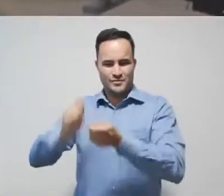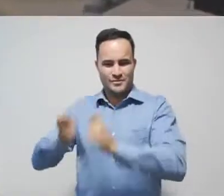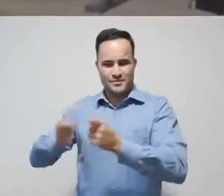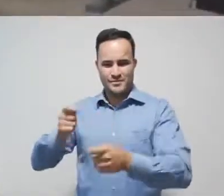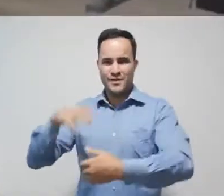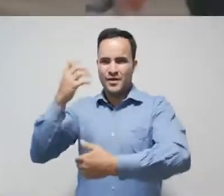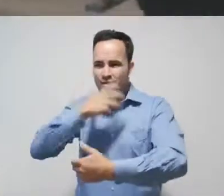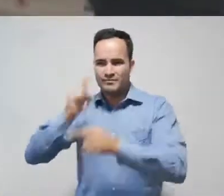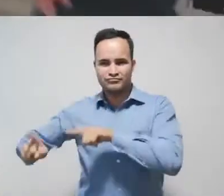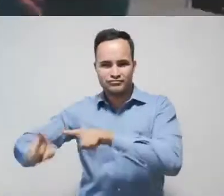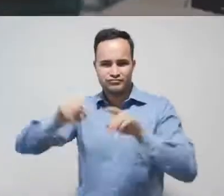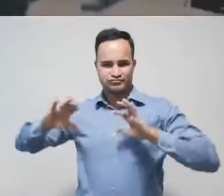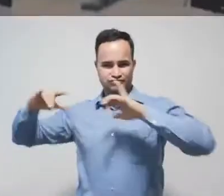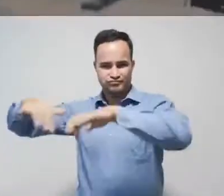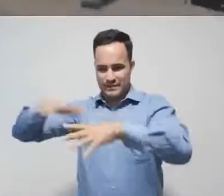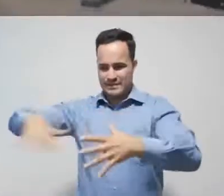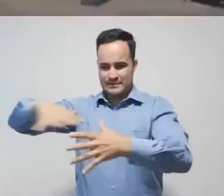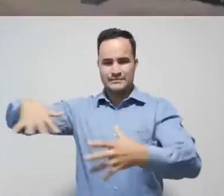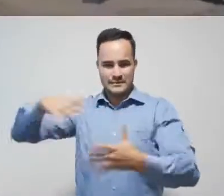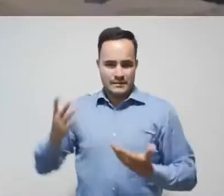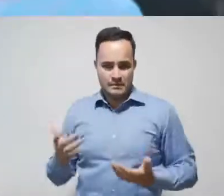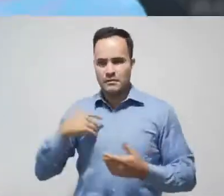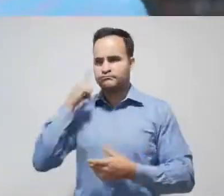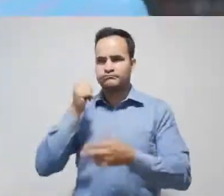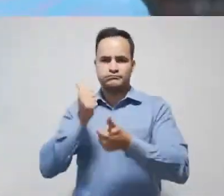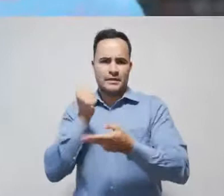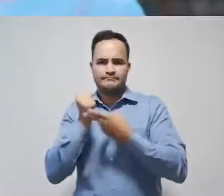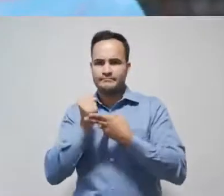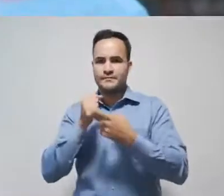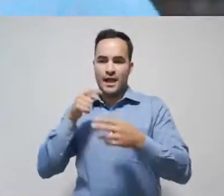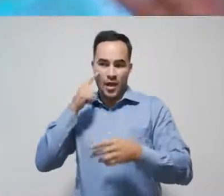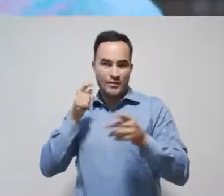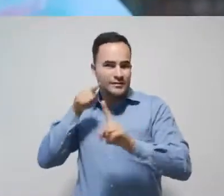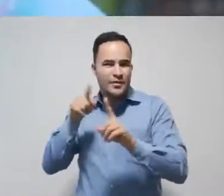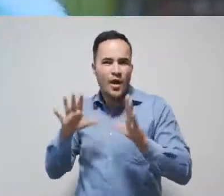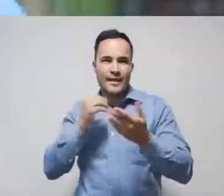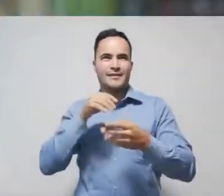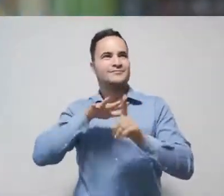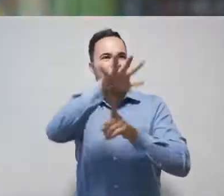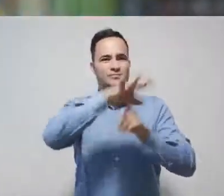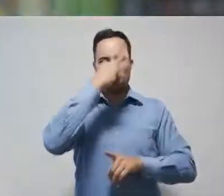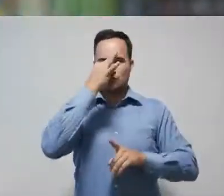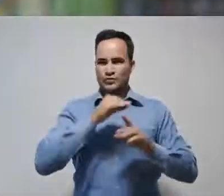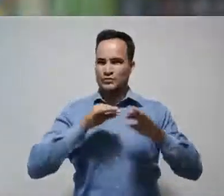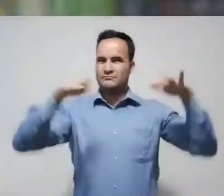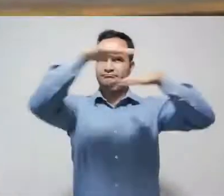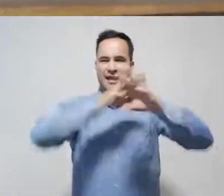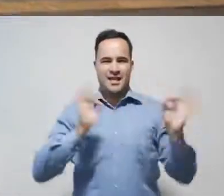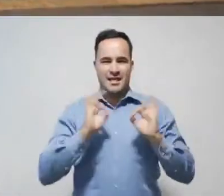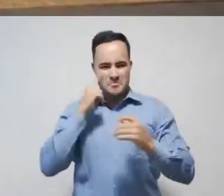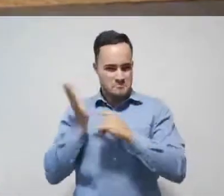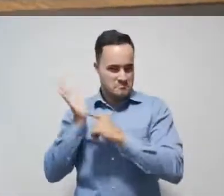productos locales de acá, del departamento, cercanos, que generan la menor huella de carbono. Acompáñennos pues para que vean cómo se hace